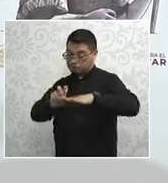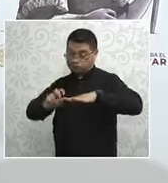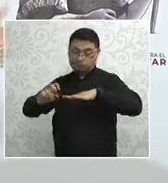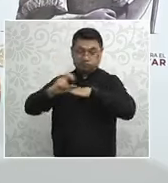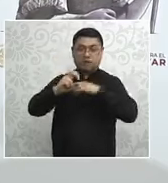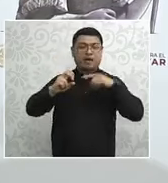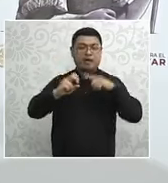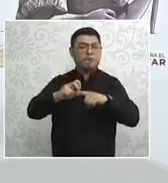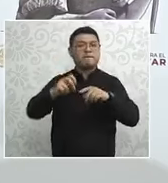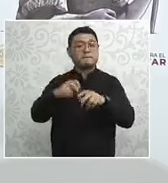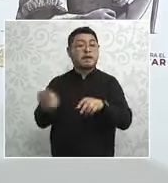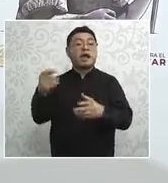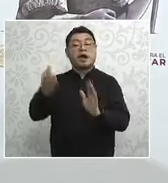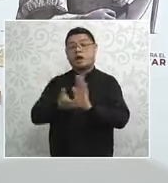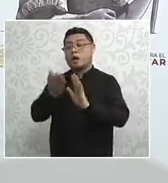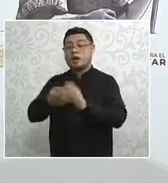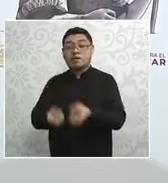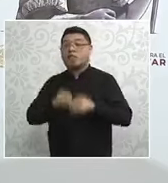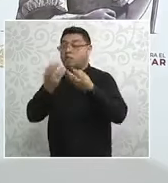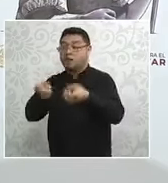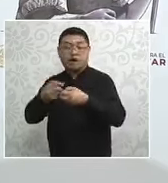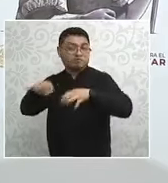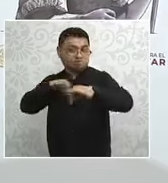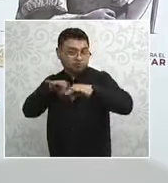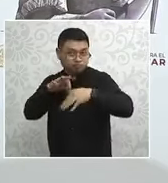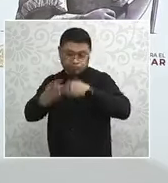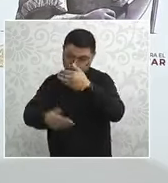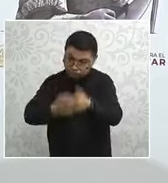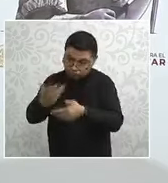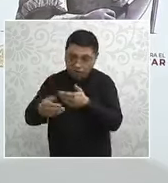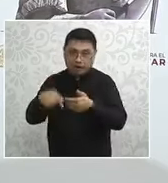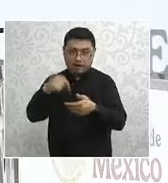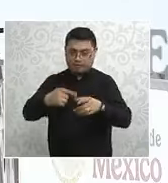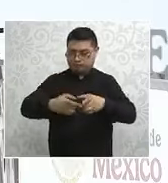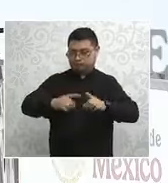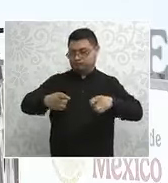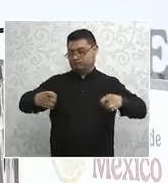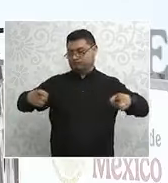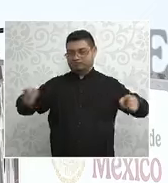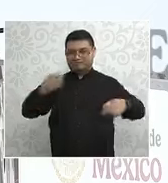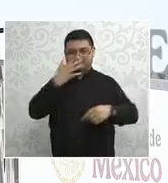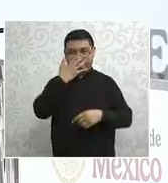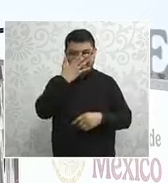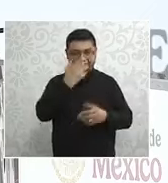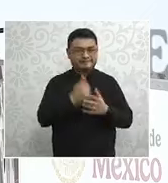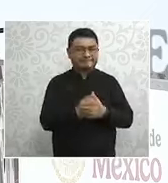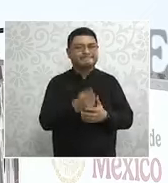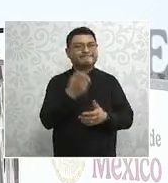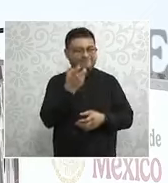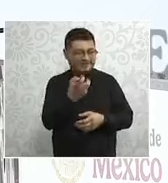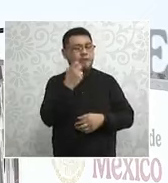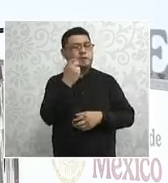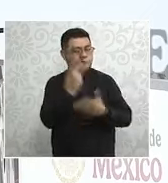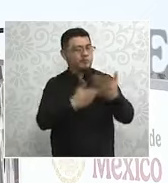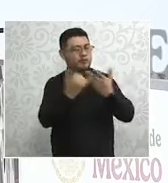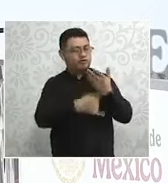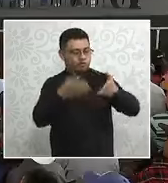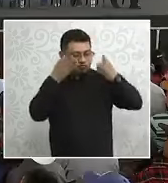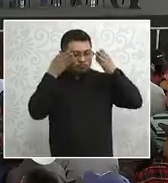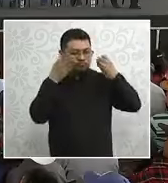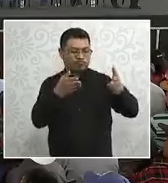va a generar empleos y desarrollo aquí para escars ese es un plan especial para